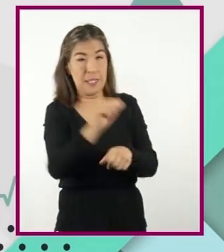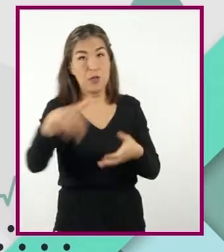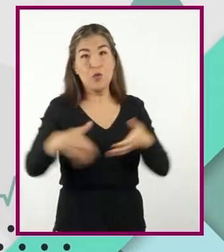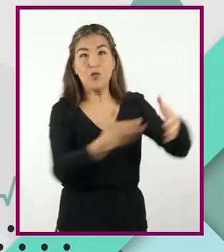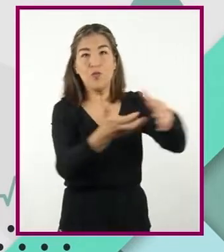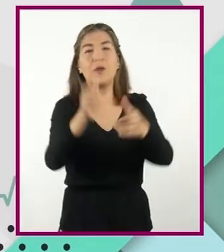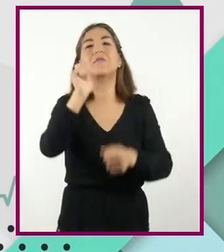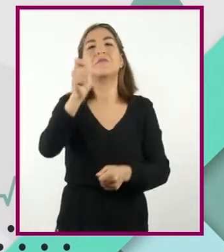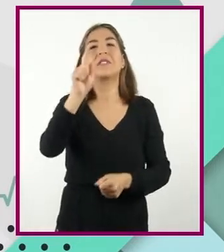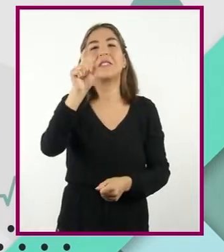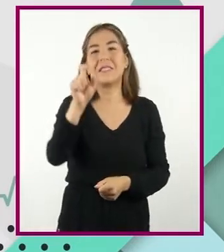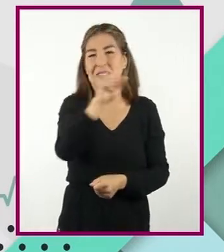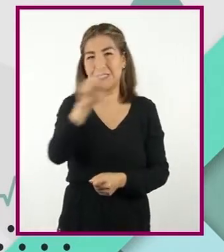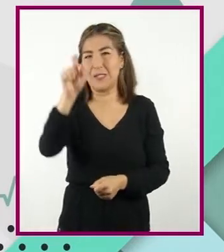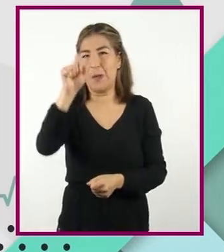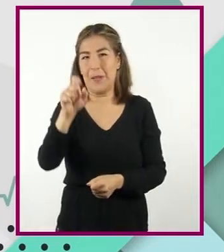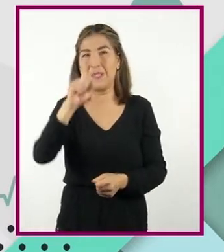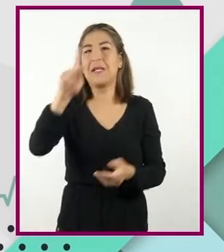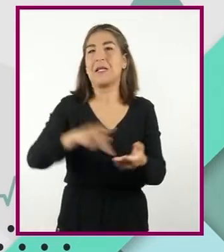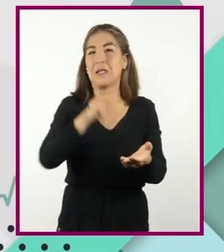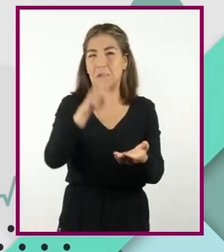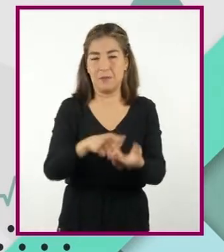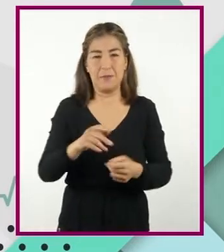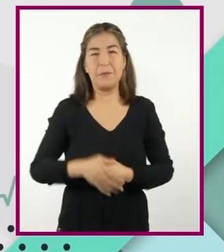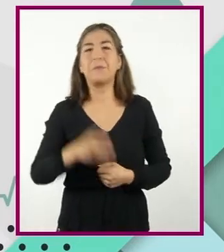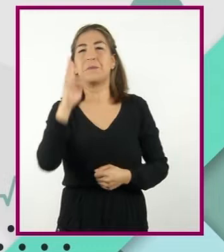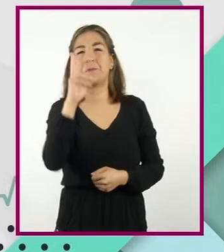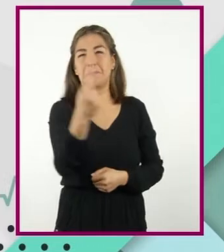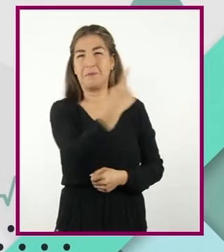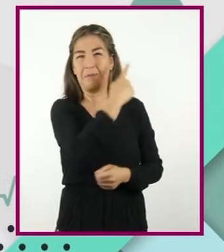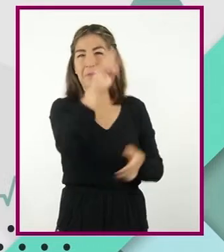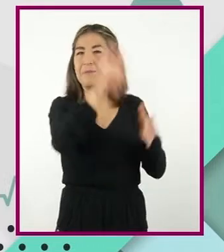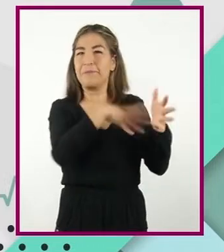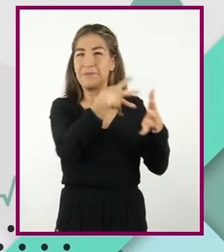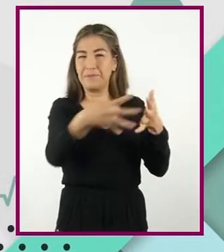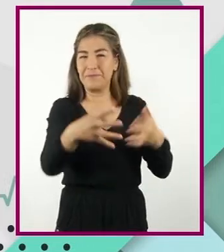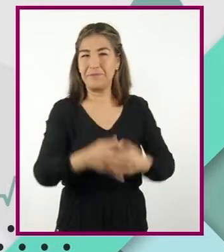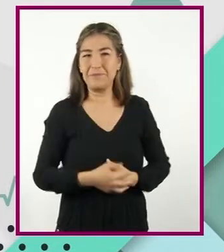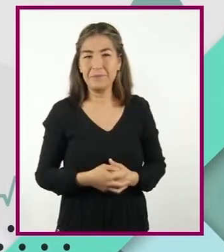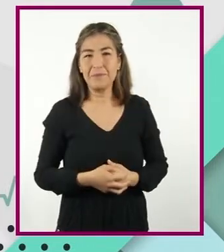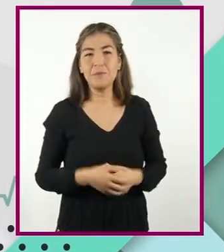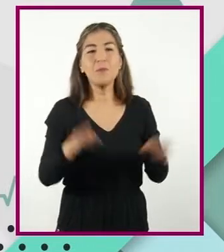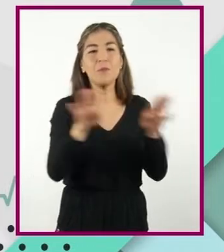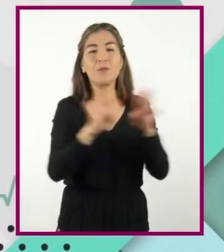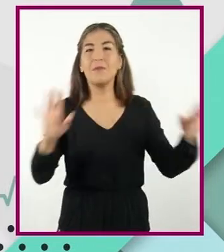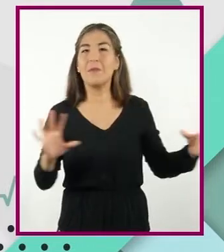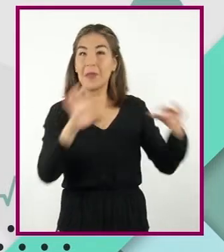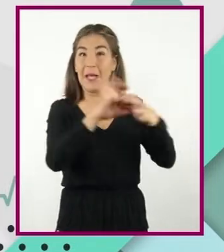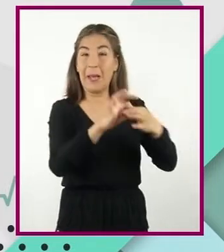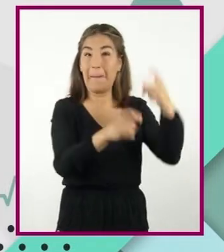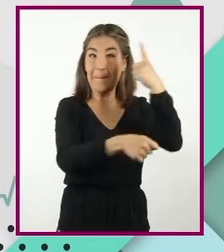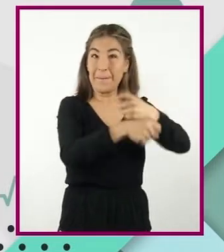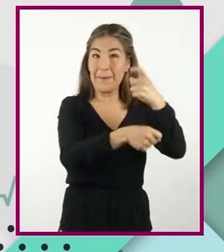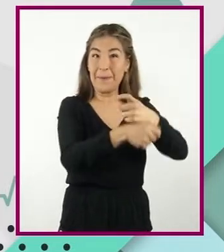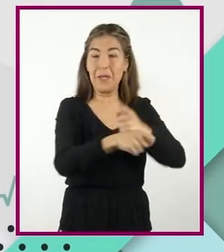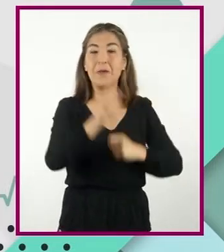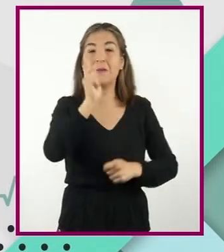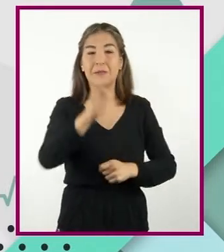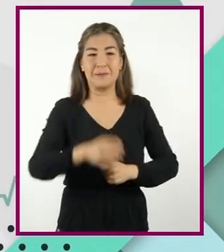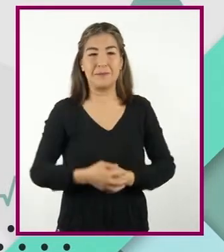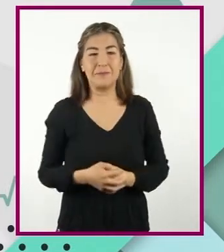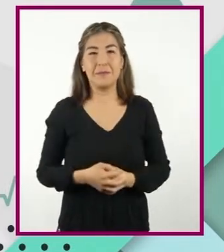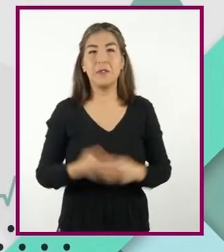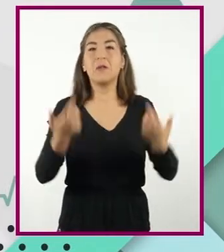120 km. En la tabla se muestra que hay dos magnitudes relacionadas. La primera magnitud